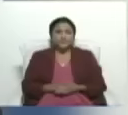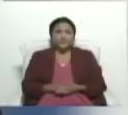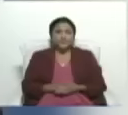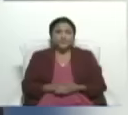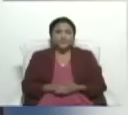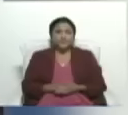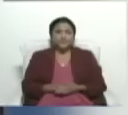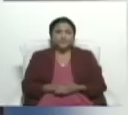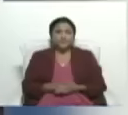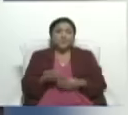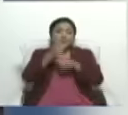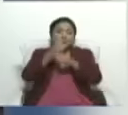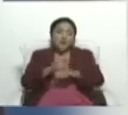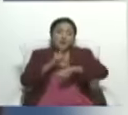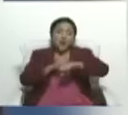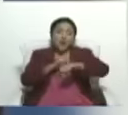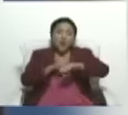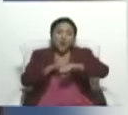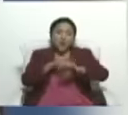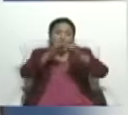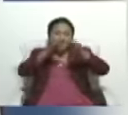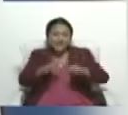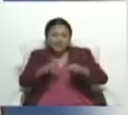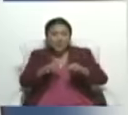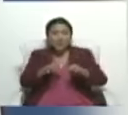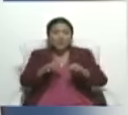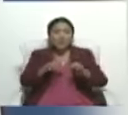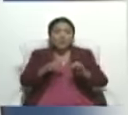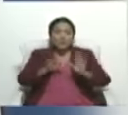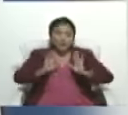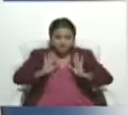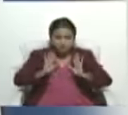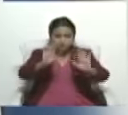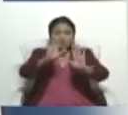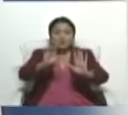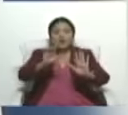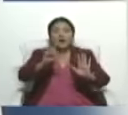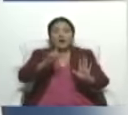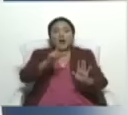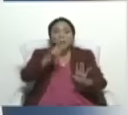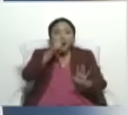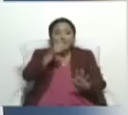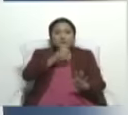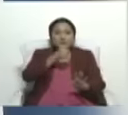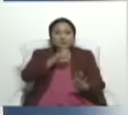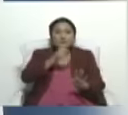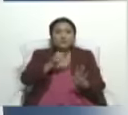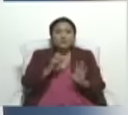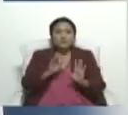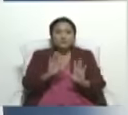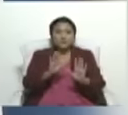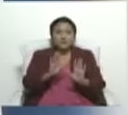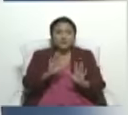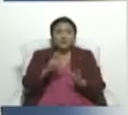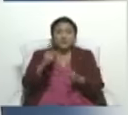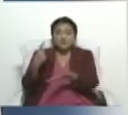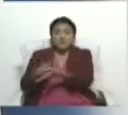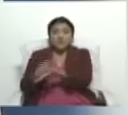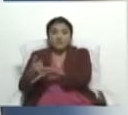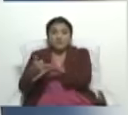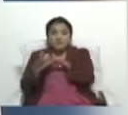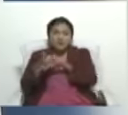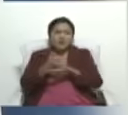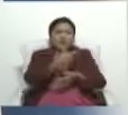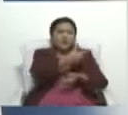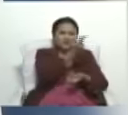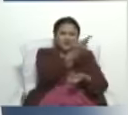Esperamos la hora precisa para lanzar a Tailón. Y se colocó, mi hermana me ayuda, ya los otros funcionarios se han